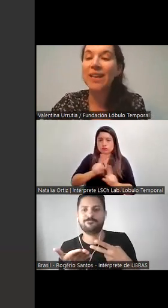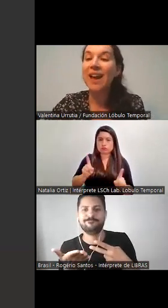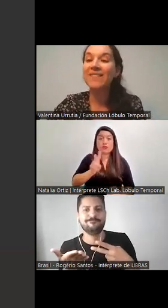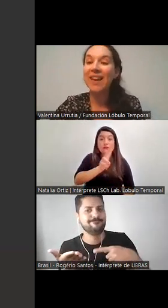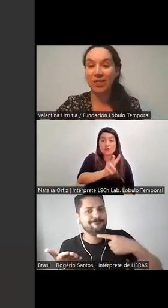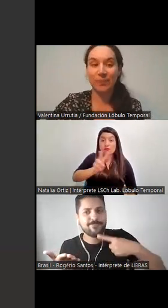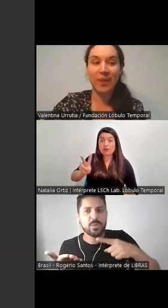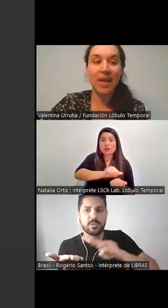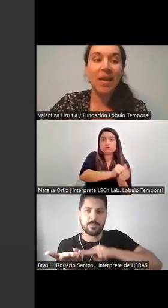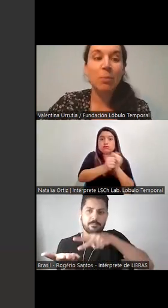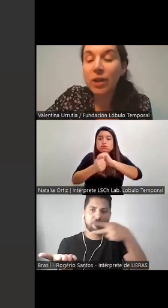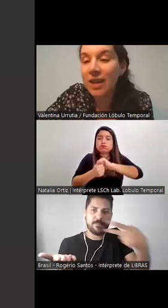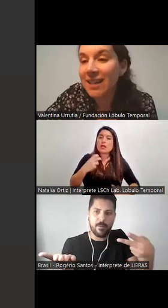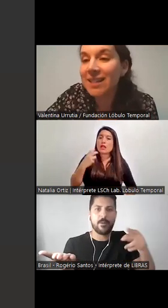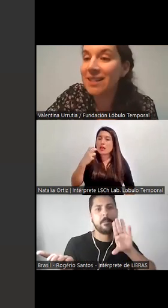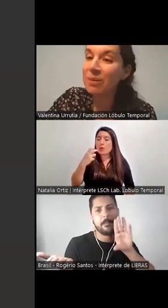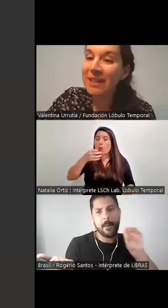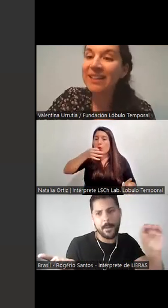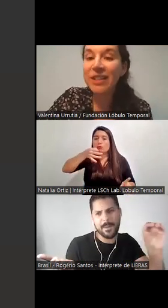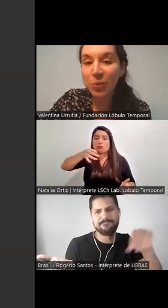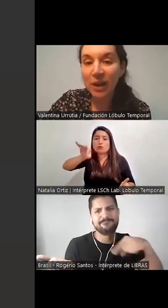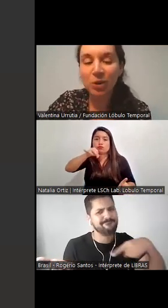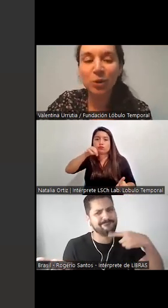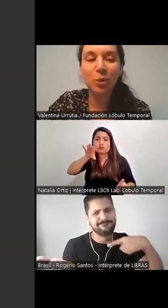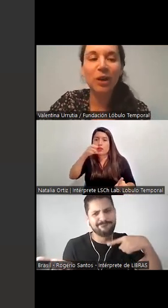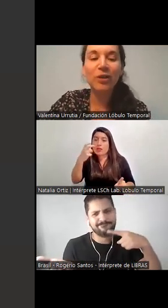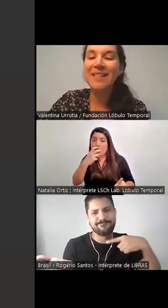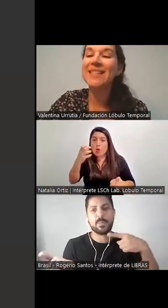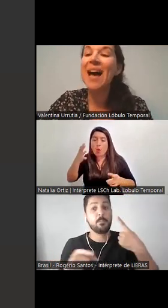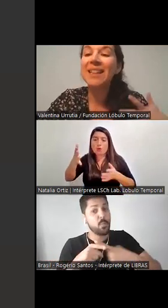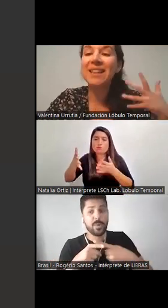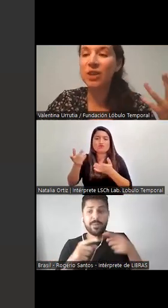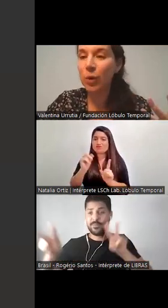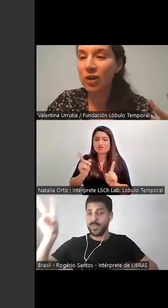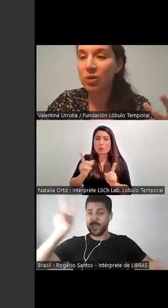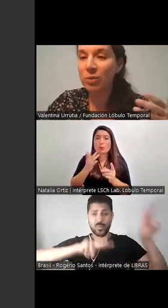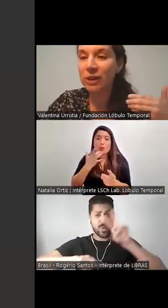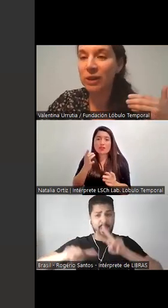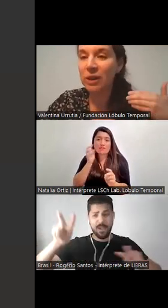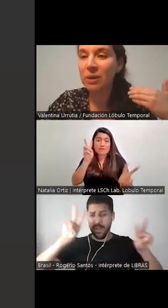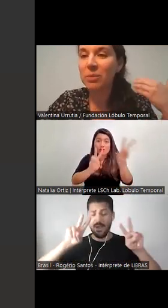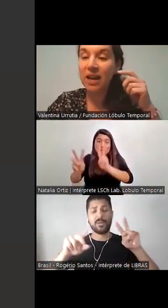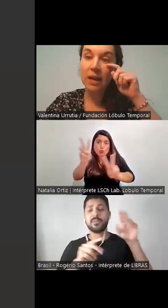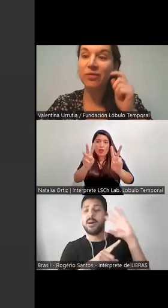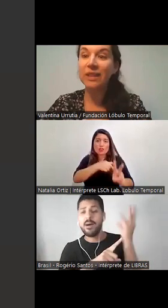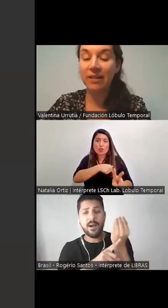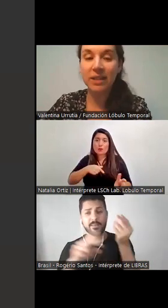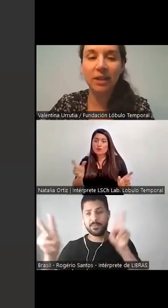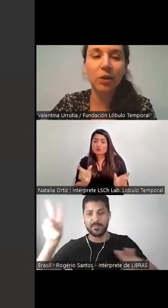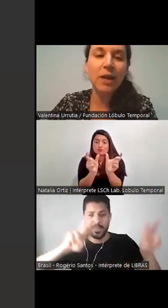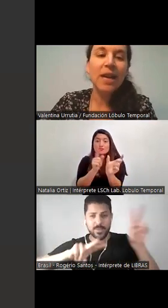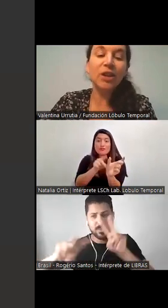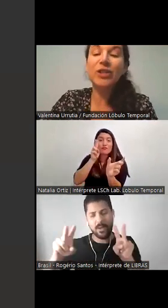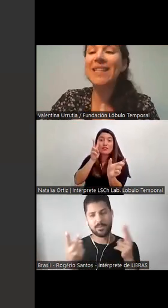al lenguaje hablado, porque es esencialmente visual, como su nombre lo dice, es arte visual, como también Viviana